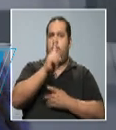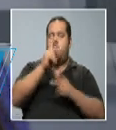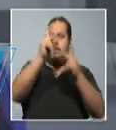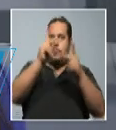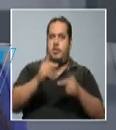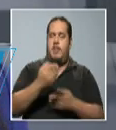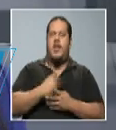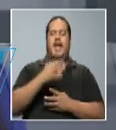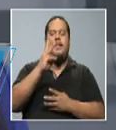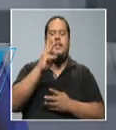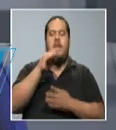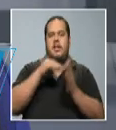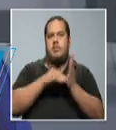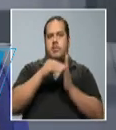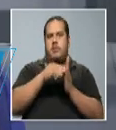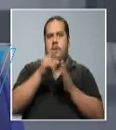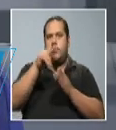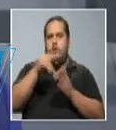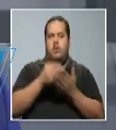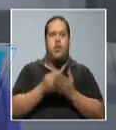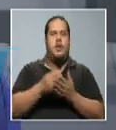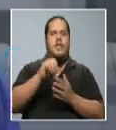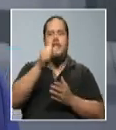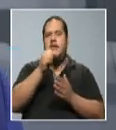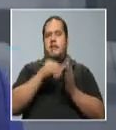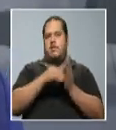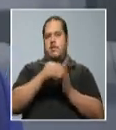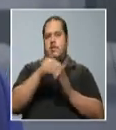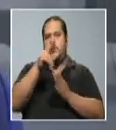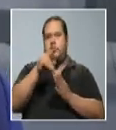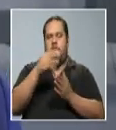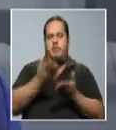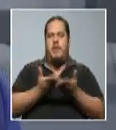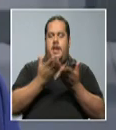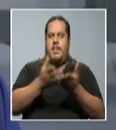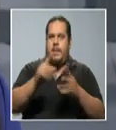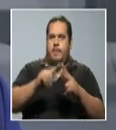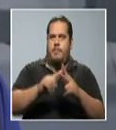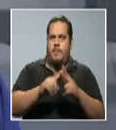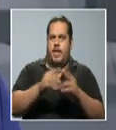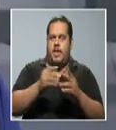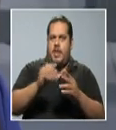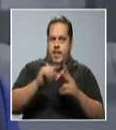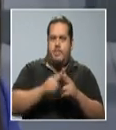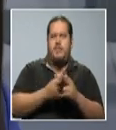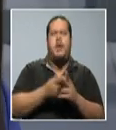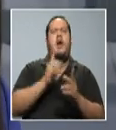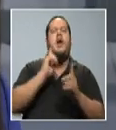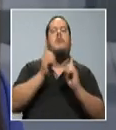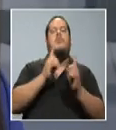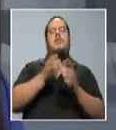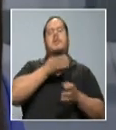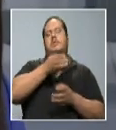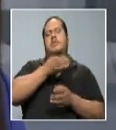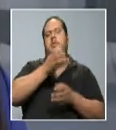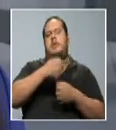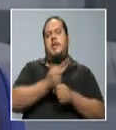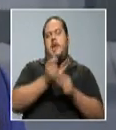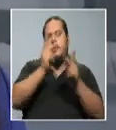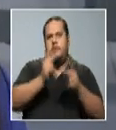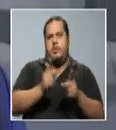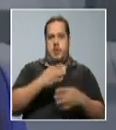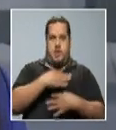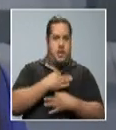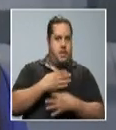tenga 6 millones de colones, 10 millones de colones para dar de prima. Ustedes como expertos en el campo, ¿cuál sería esta recomendación que harían a las personas que